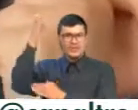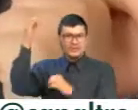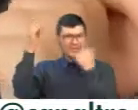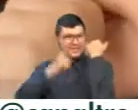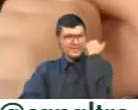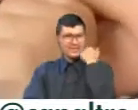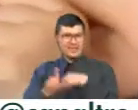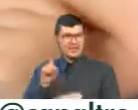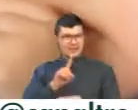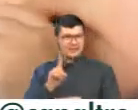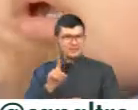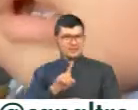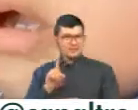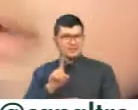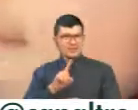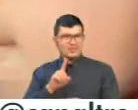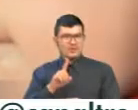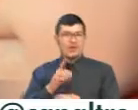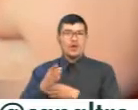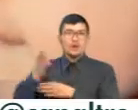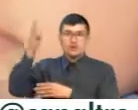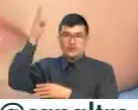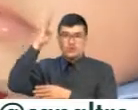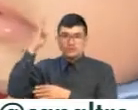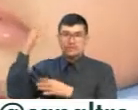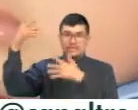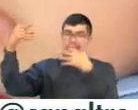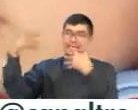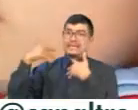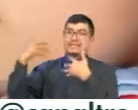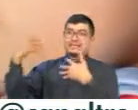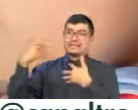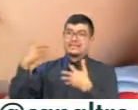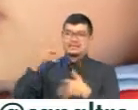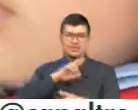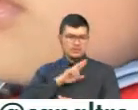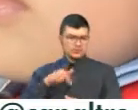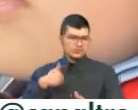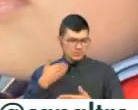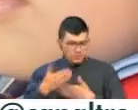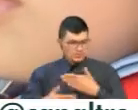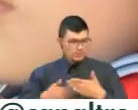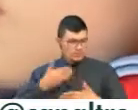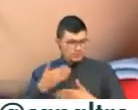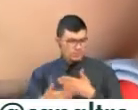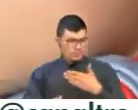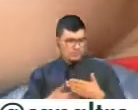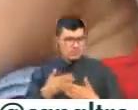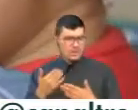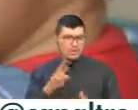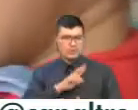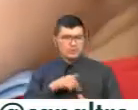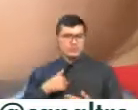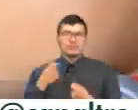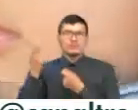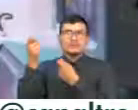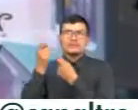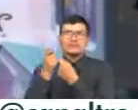reprende y pues en eso estamos igual. En toda esta trayectoria es donde uno más se acerca a